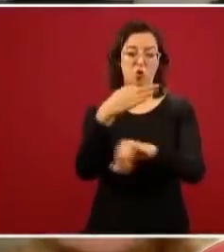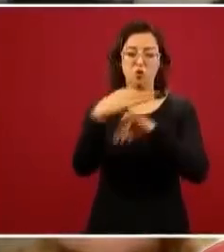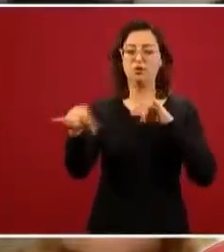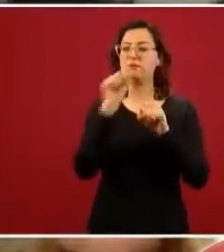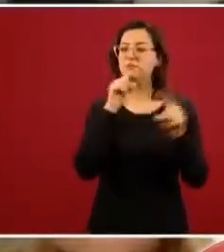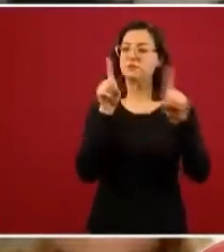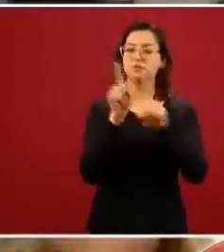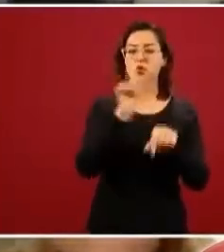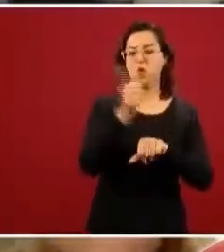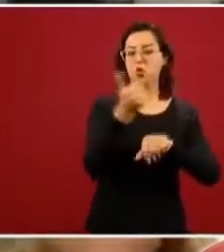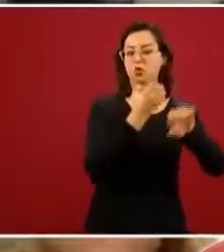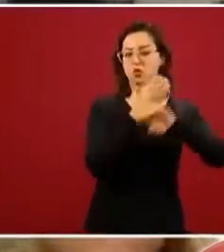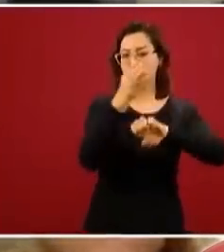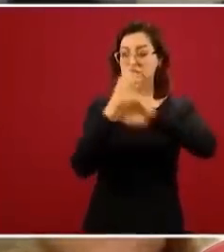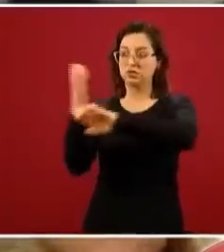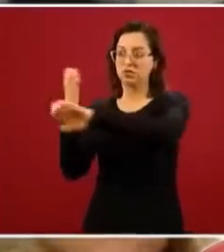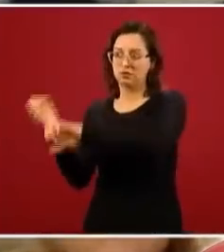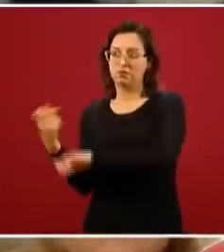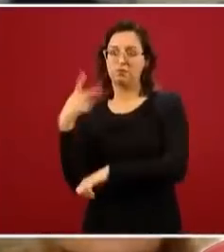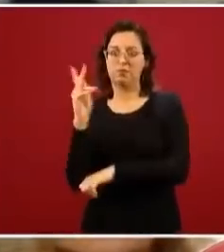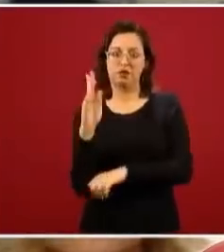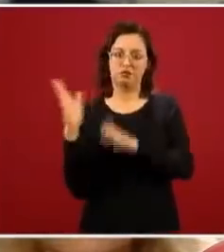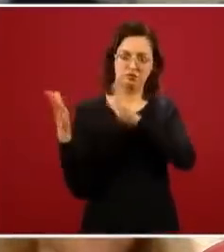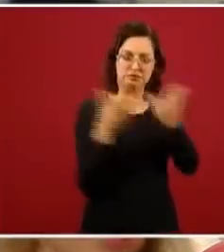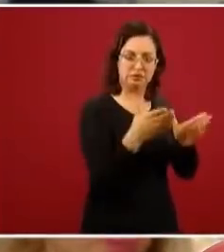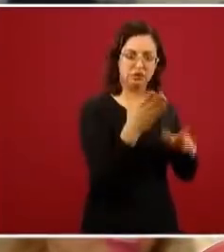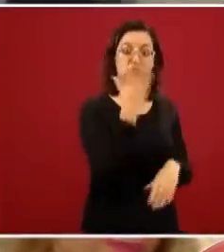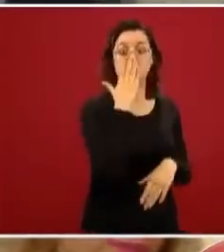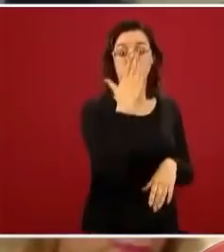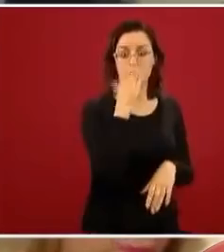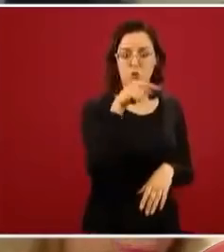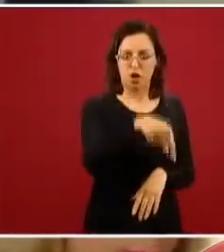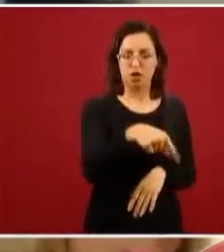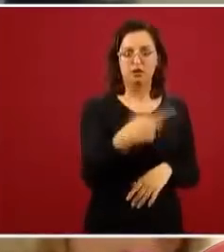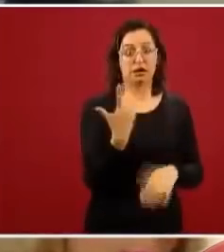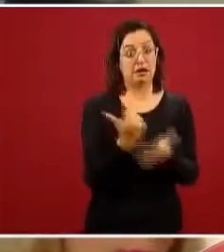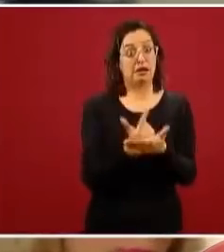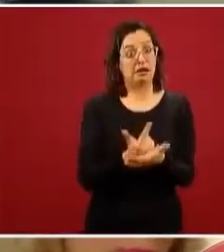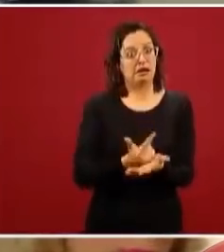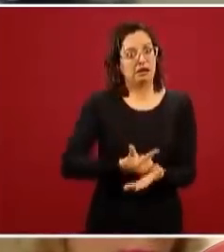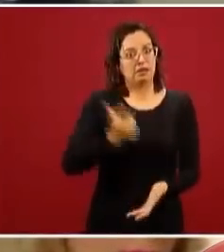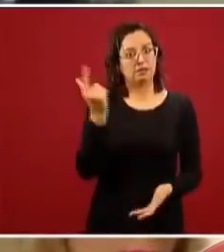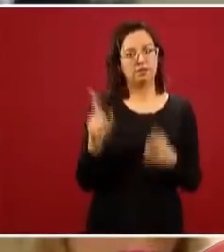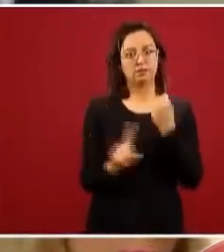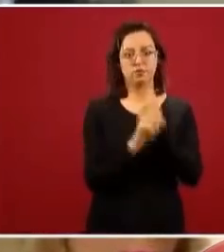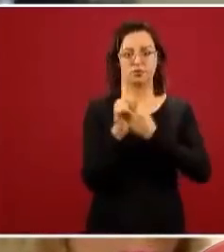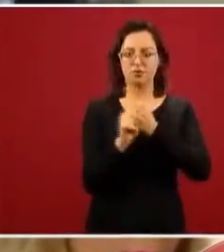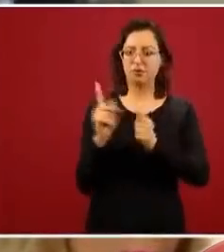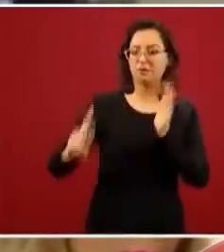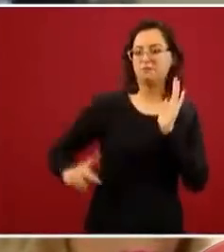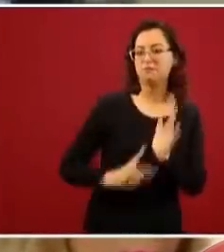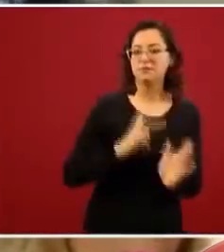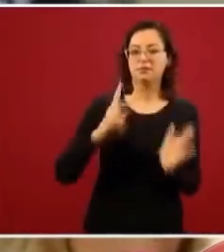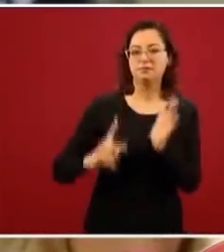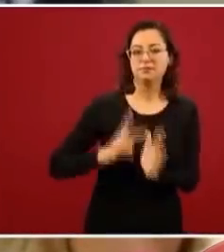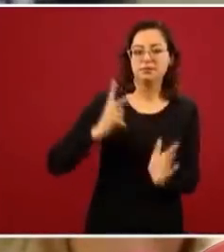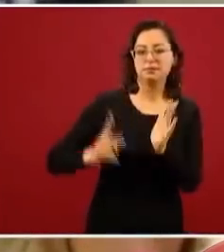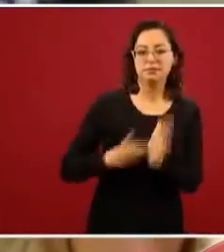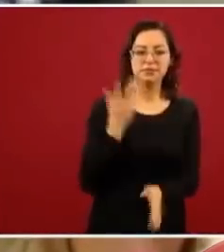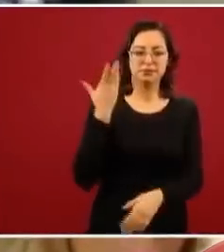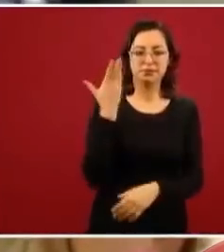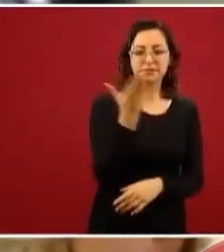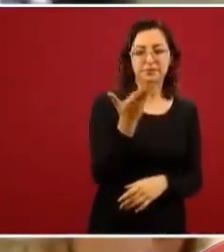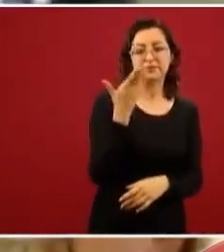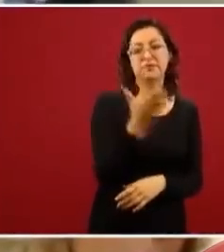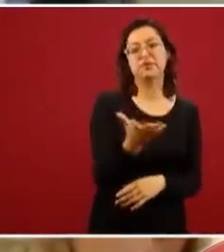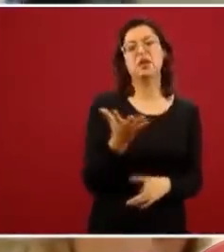del país, nada más que en Sonora la situación al parecer es un tanto crónica y por eso es tan reiterada la petición, es que, bueno,